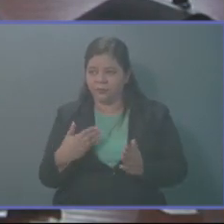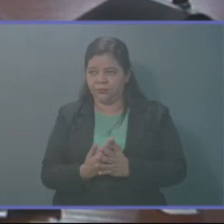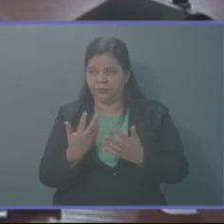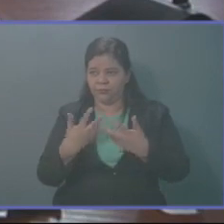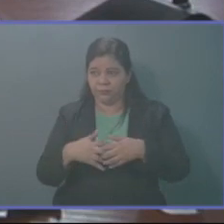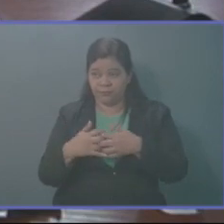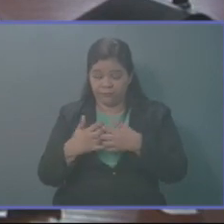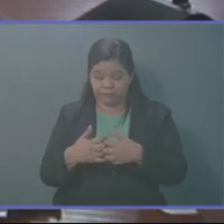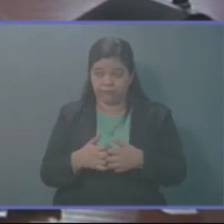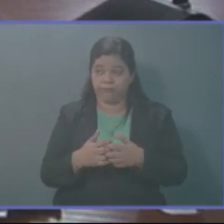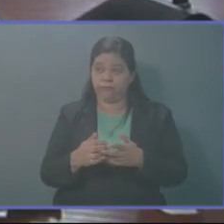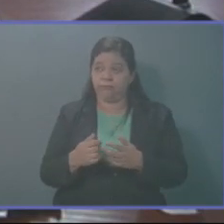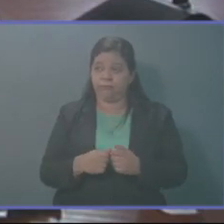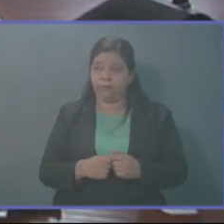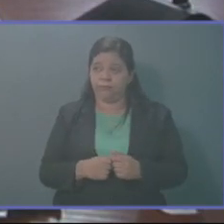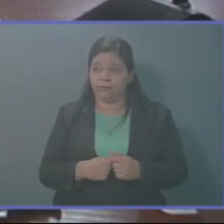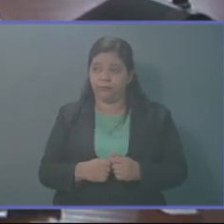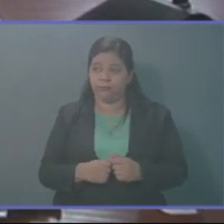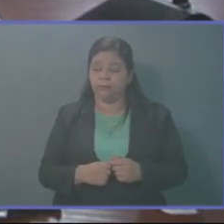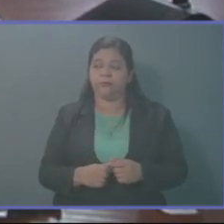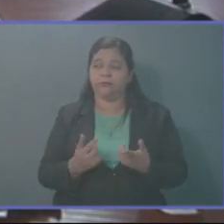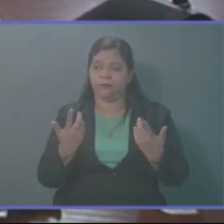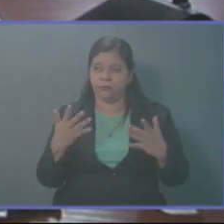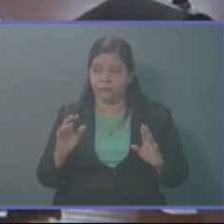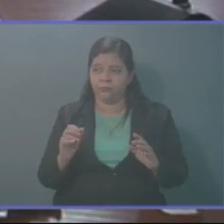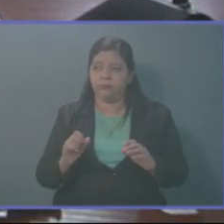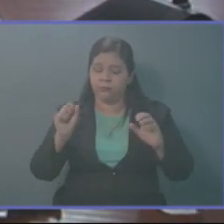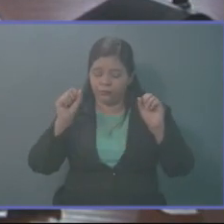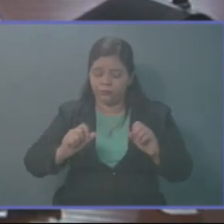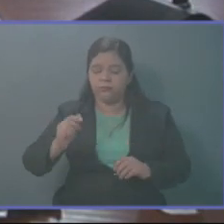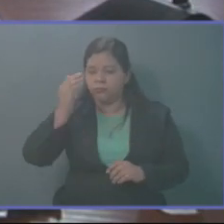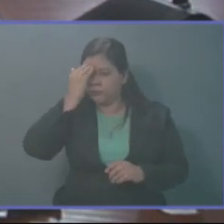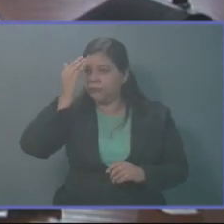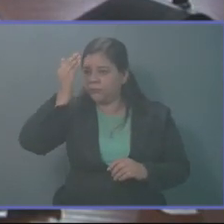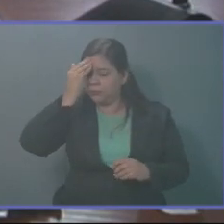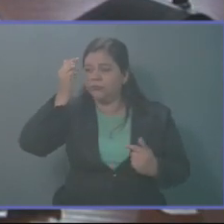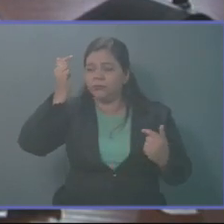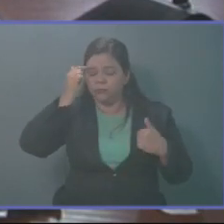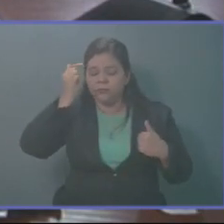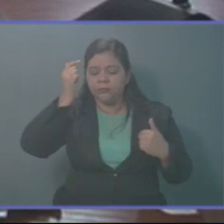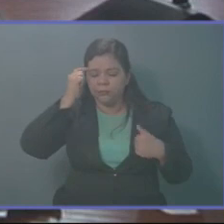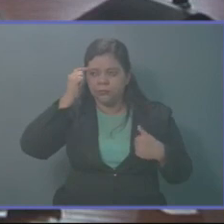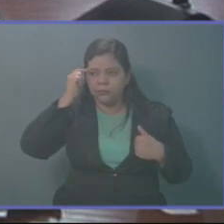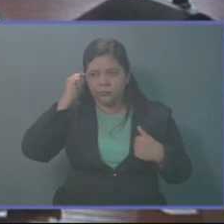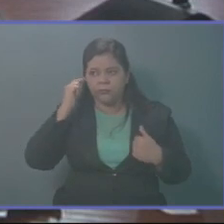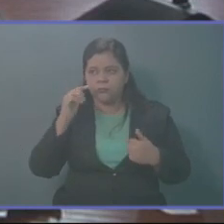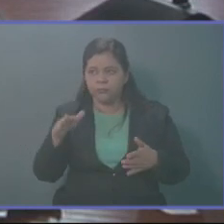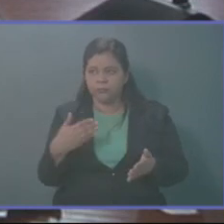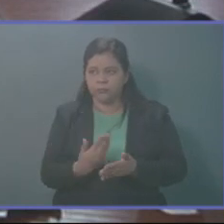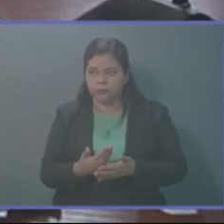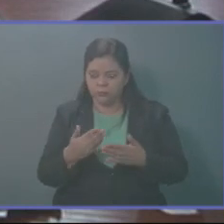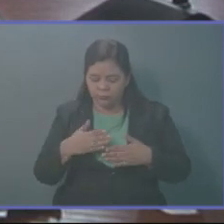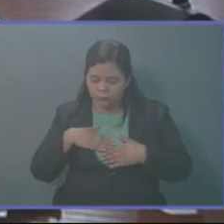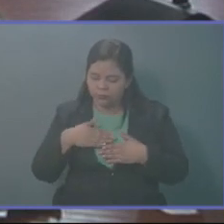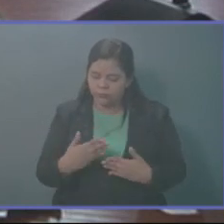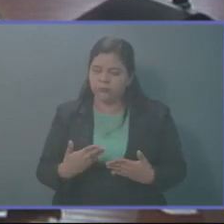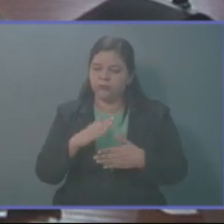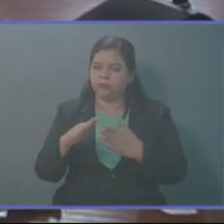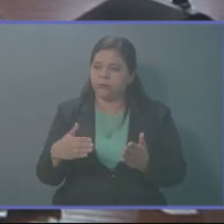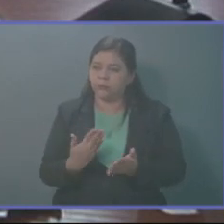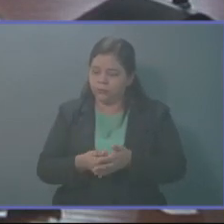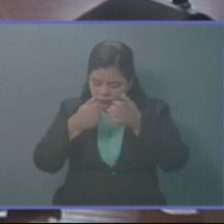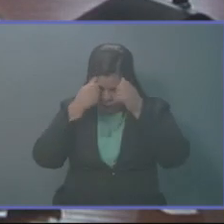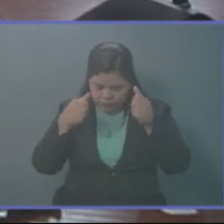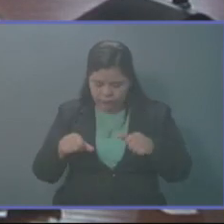personas naturales, personas jurídicas, estén conscientes que esta disposición se va a